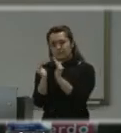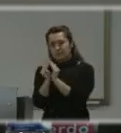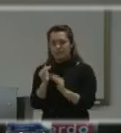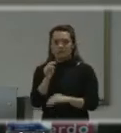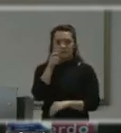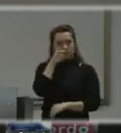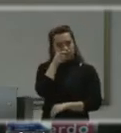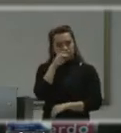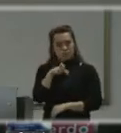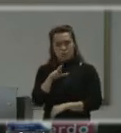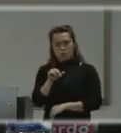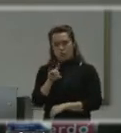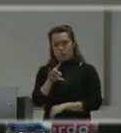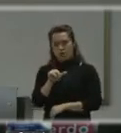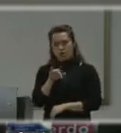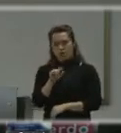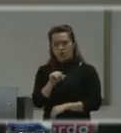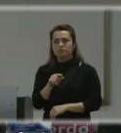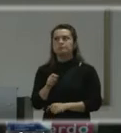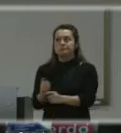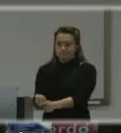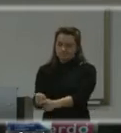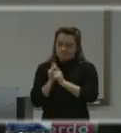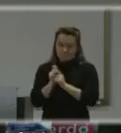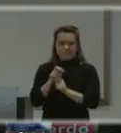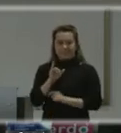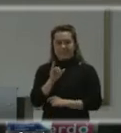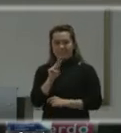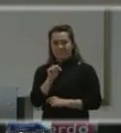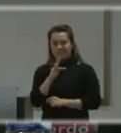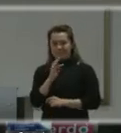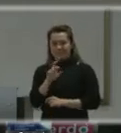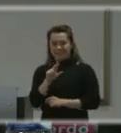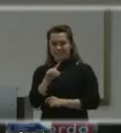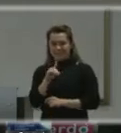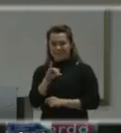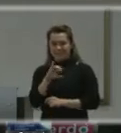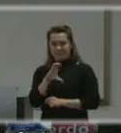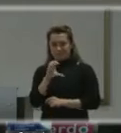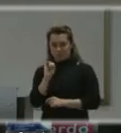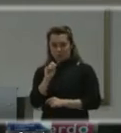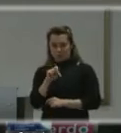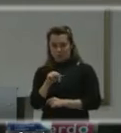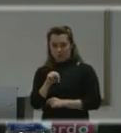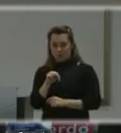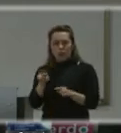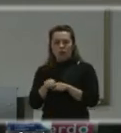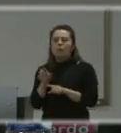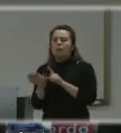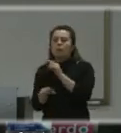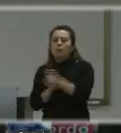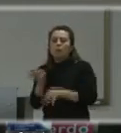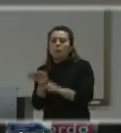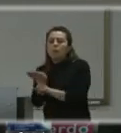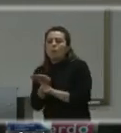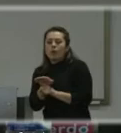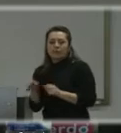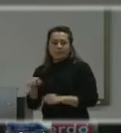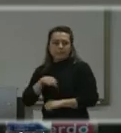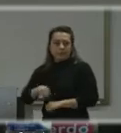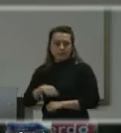ejemplo, siguen impulsando la interdicción como una forma de proteger derechos, incluso aunque no fue